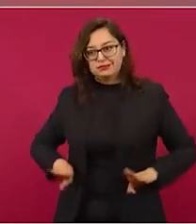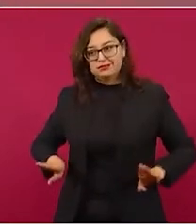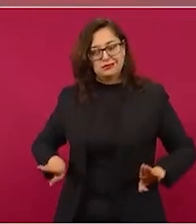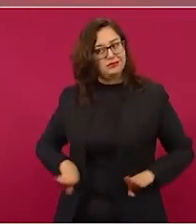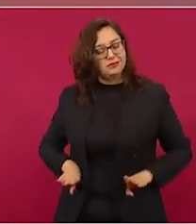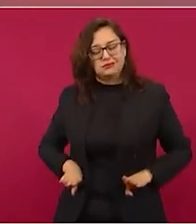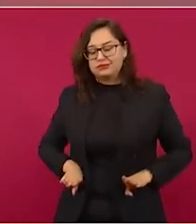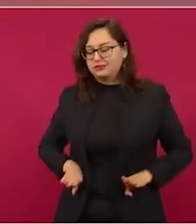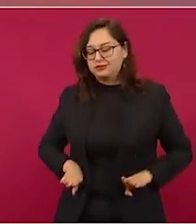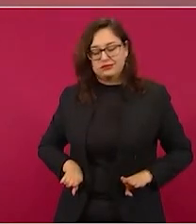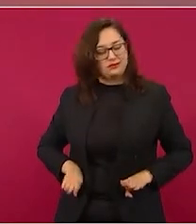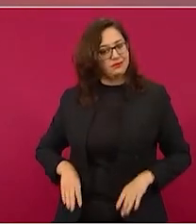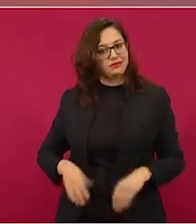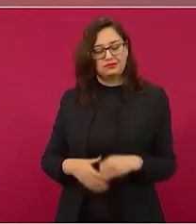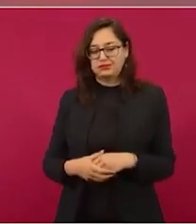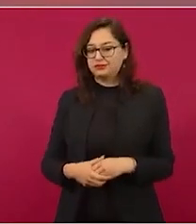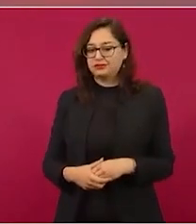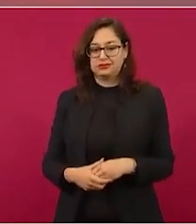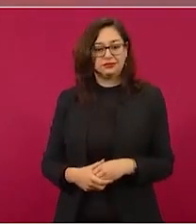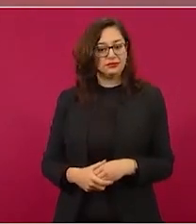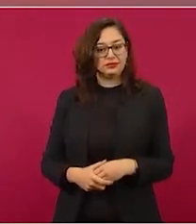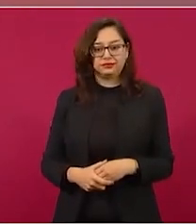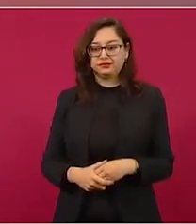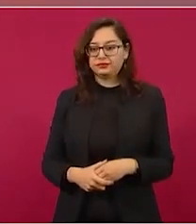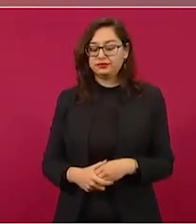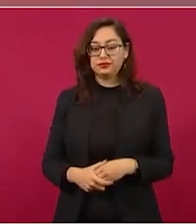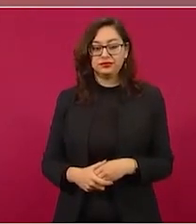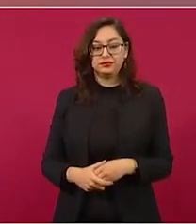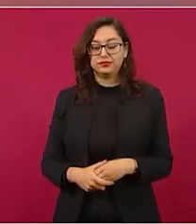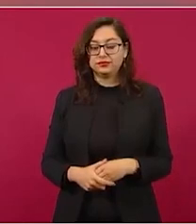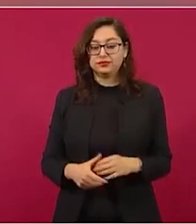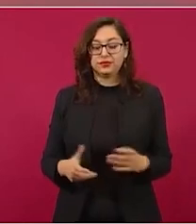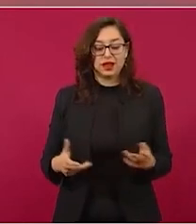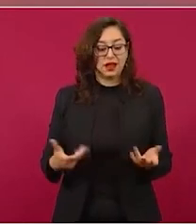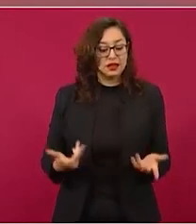porque